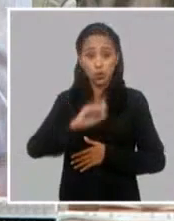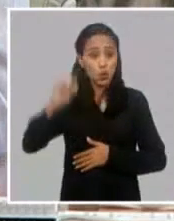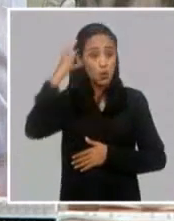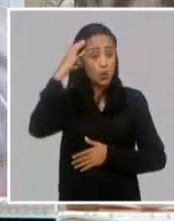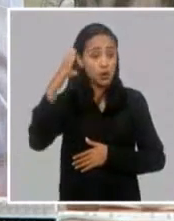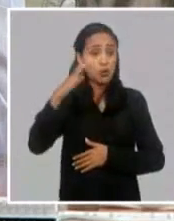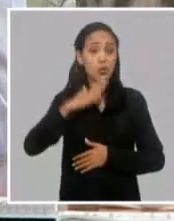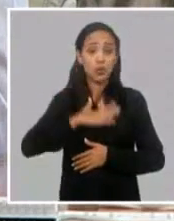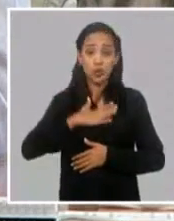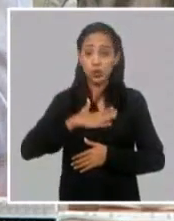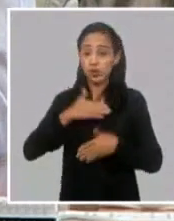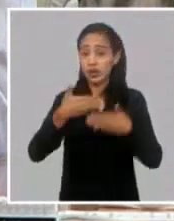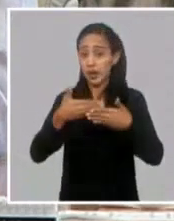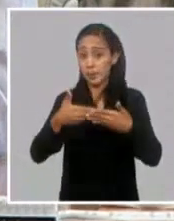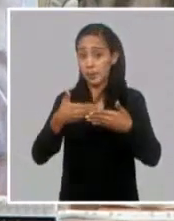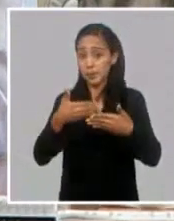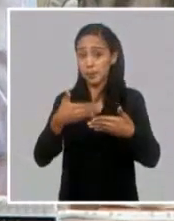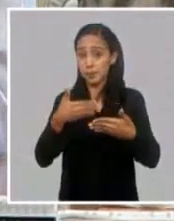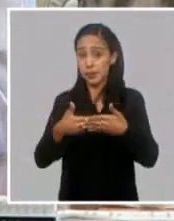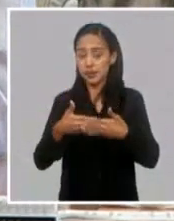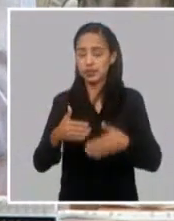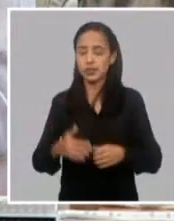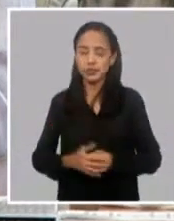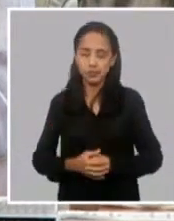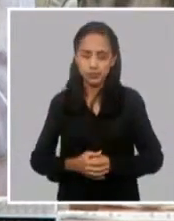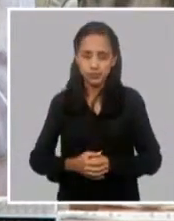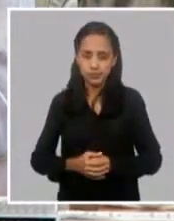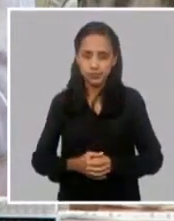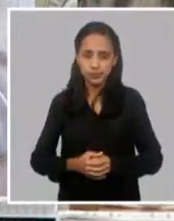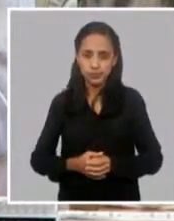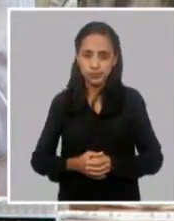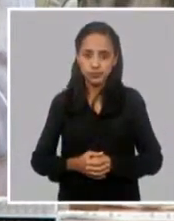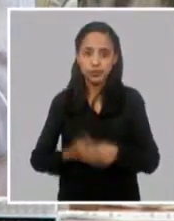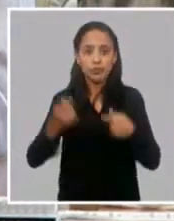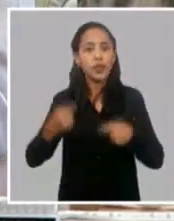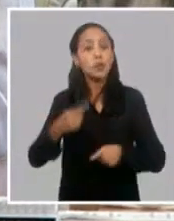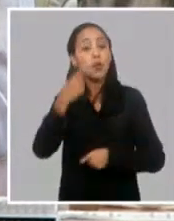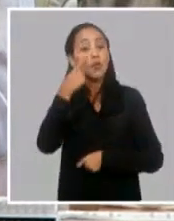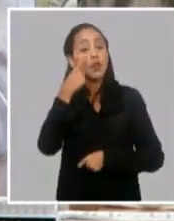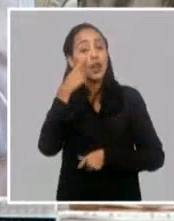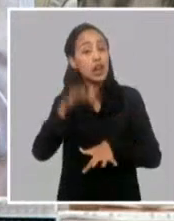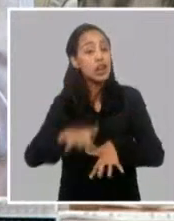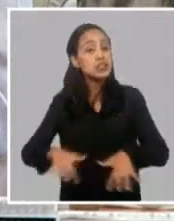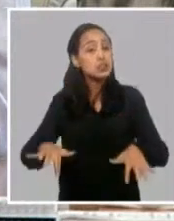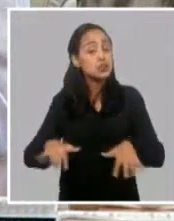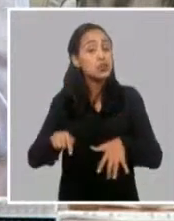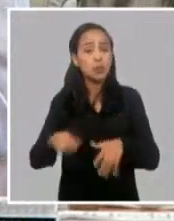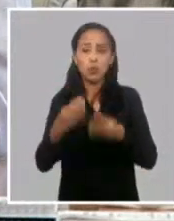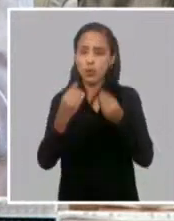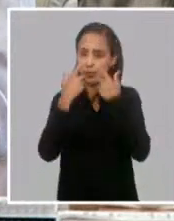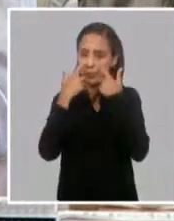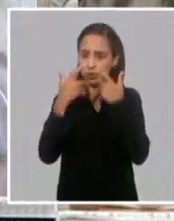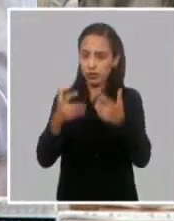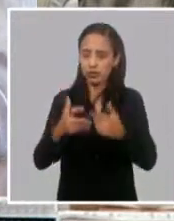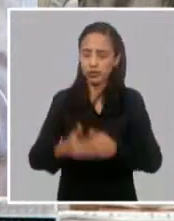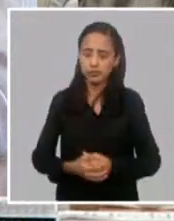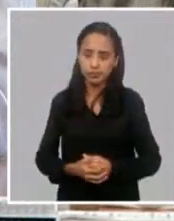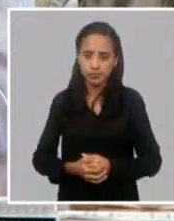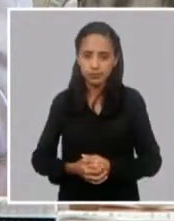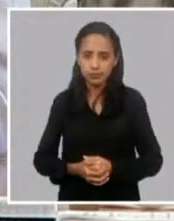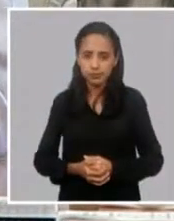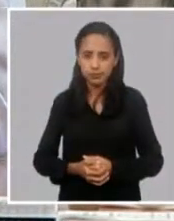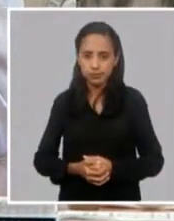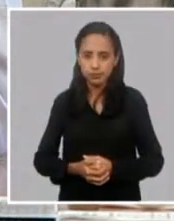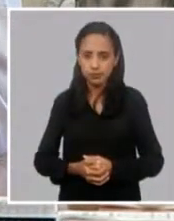la percepción que tenemos que tener de la situación es muy importante y responde a todos